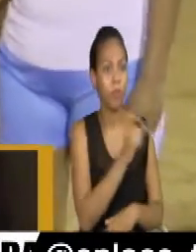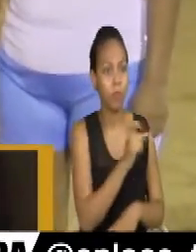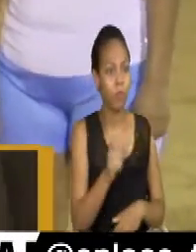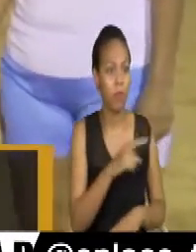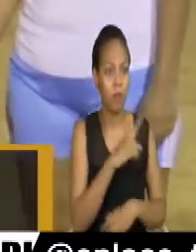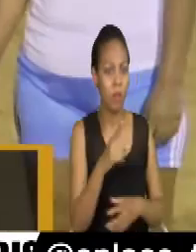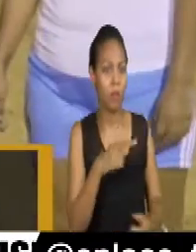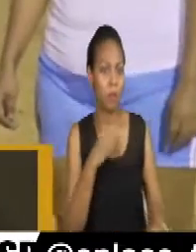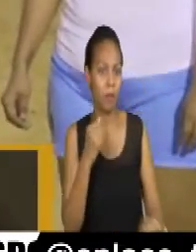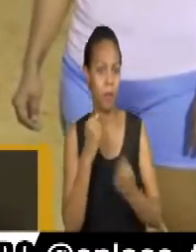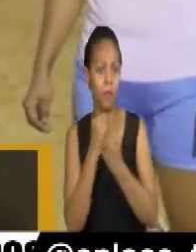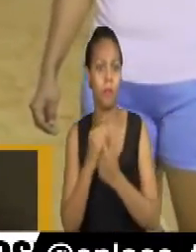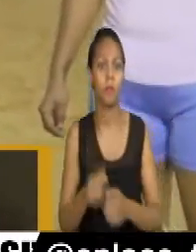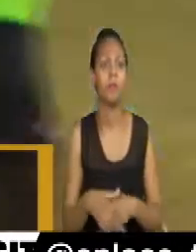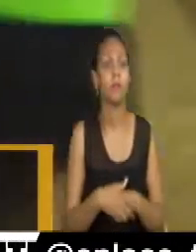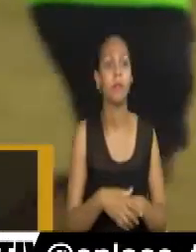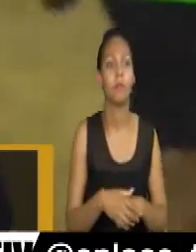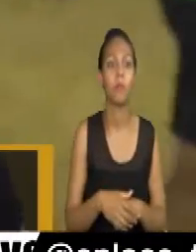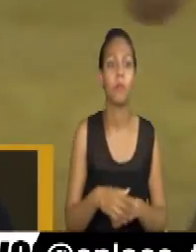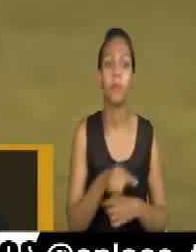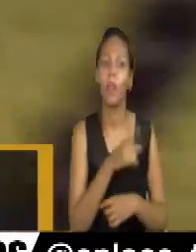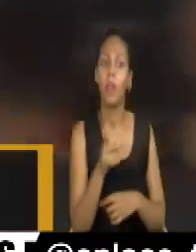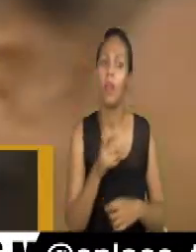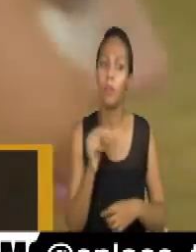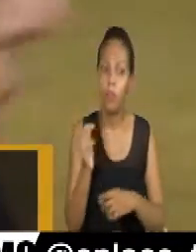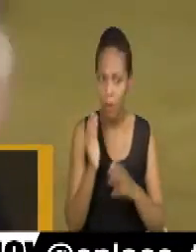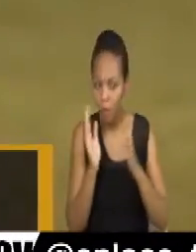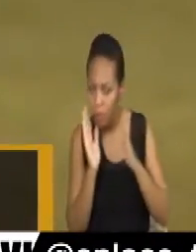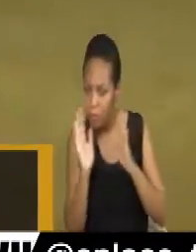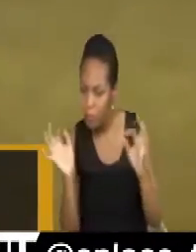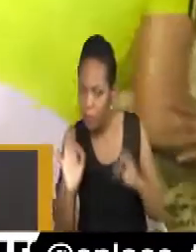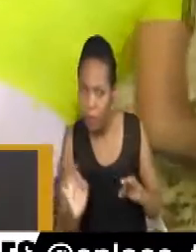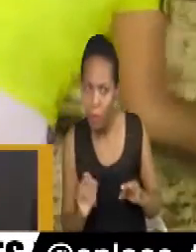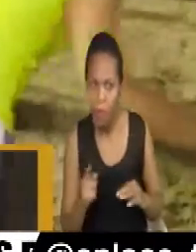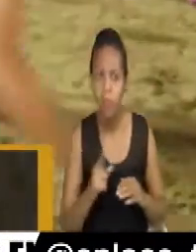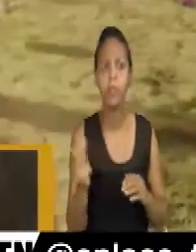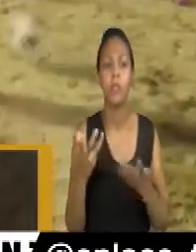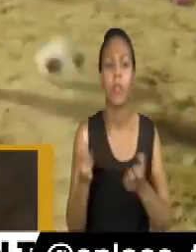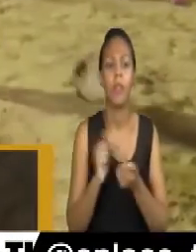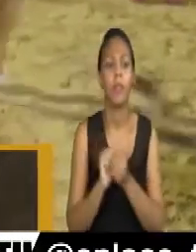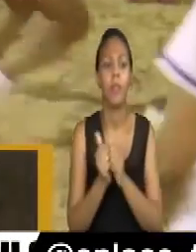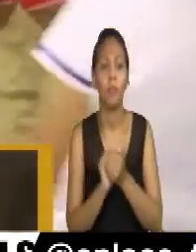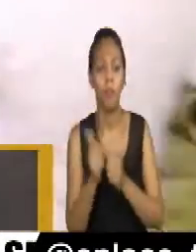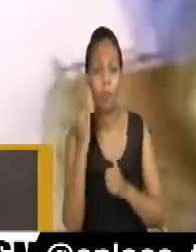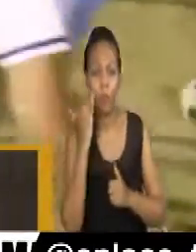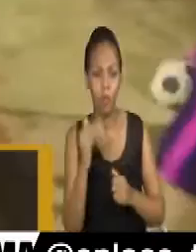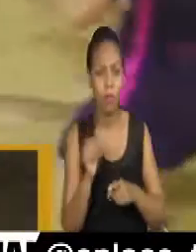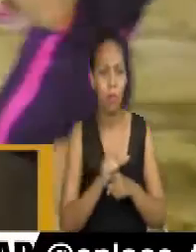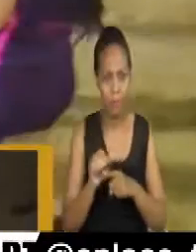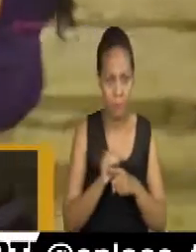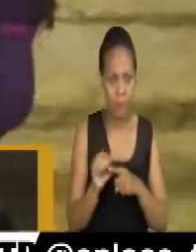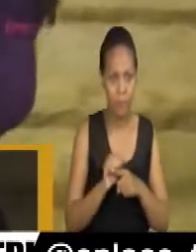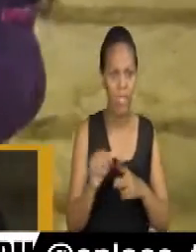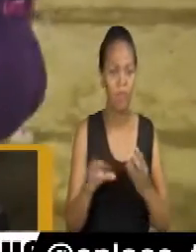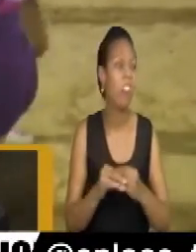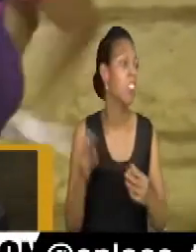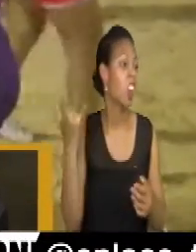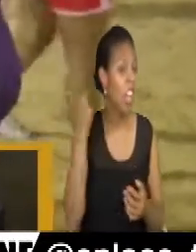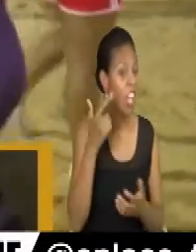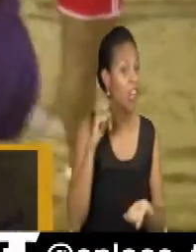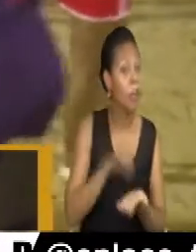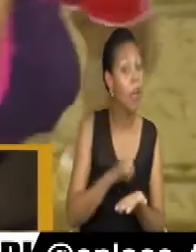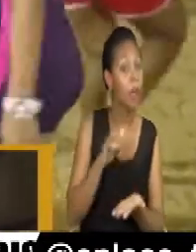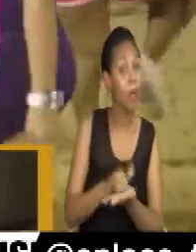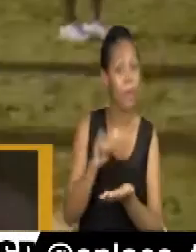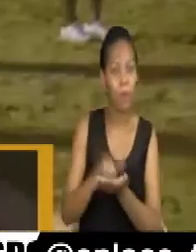sus organizadores buscan que la mujer tenga espacios para el deporte, también para que les permita salir de la rutina y compartir con